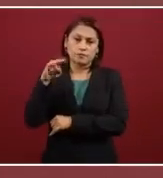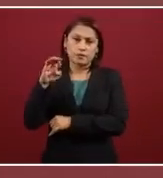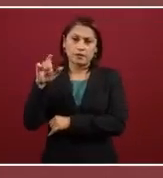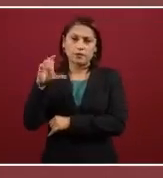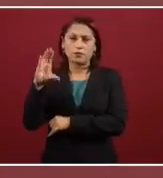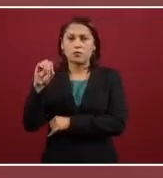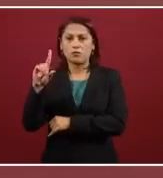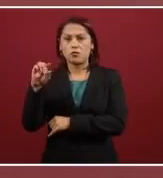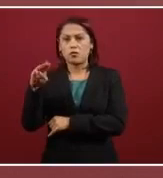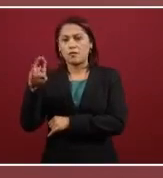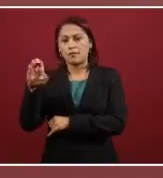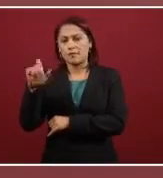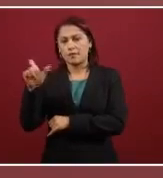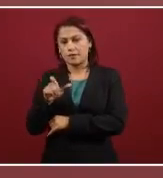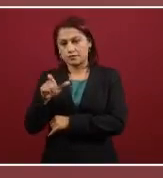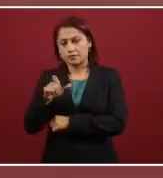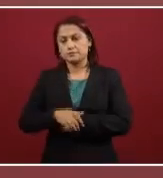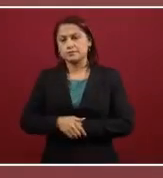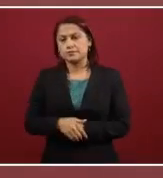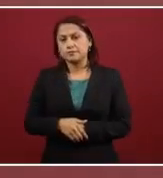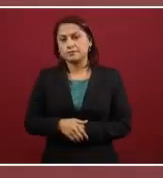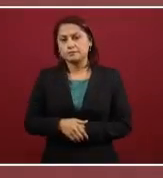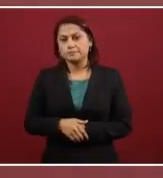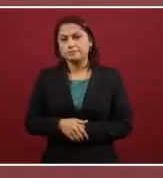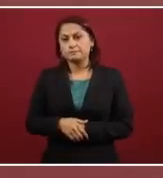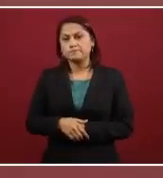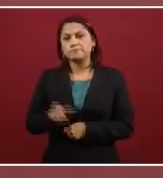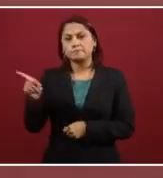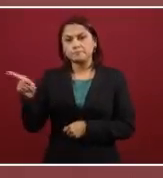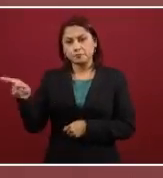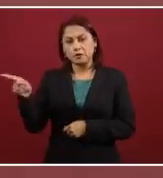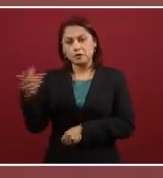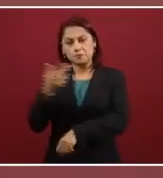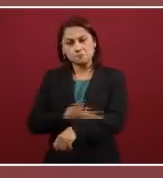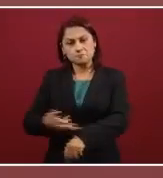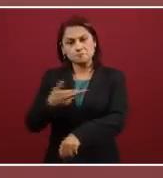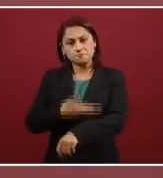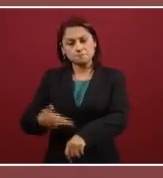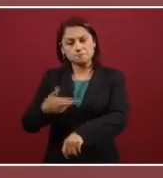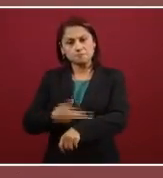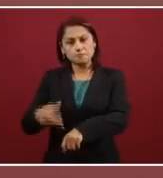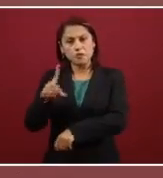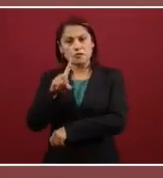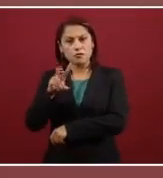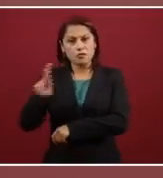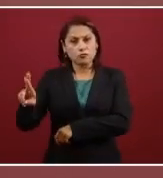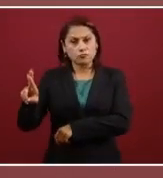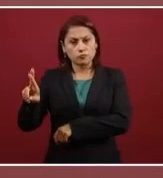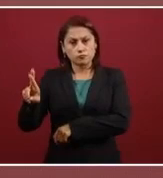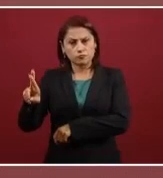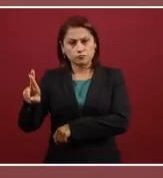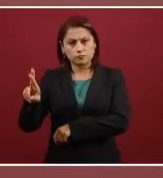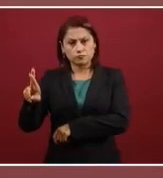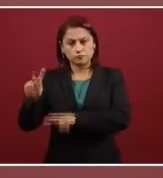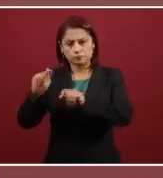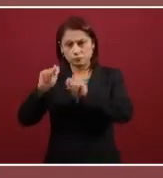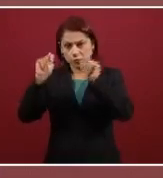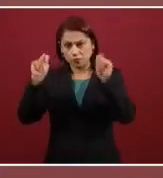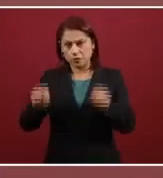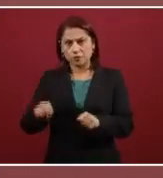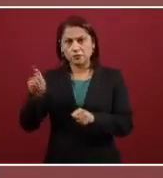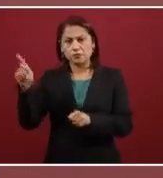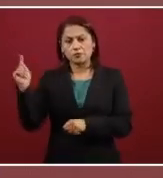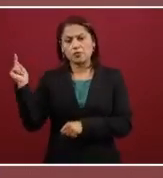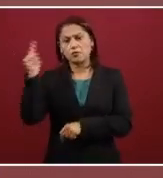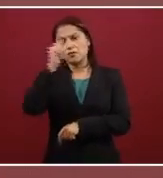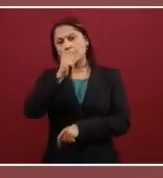y está en trámite su título de doctor en una universidad de Nueva York, trabajó